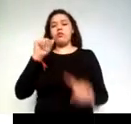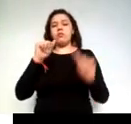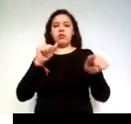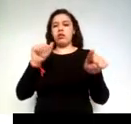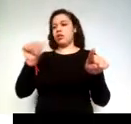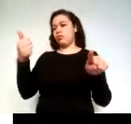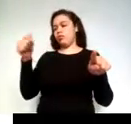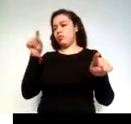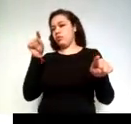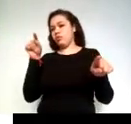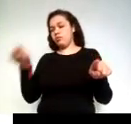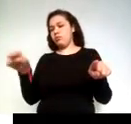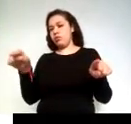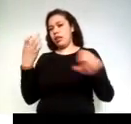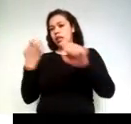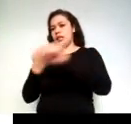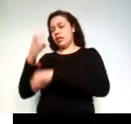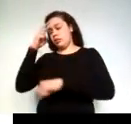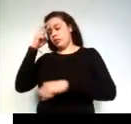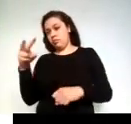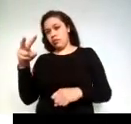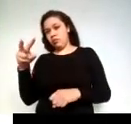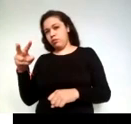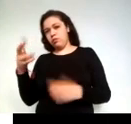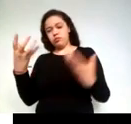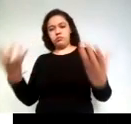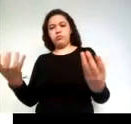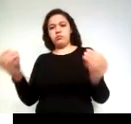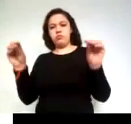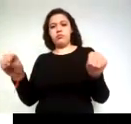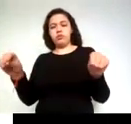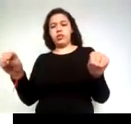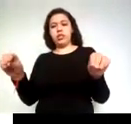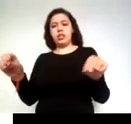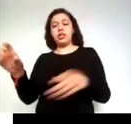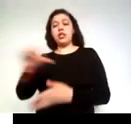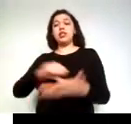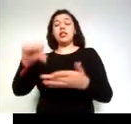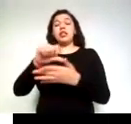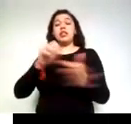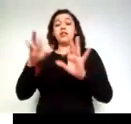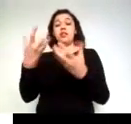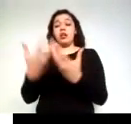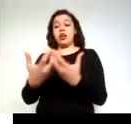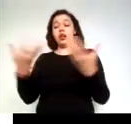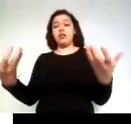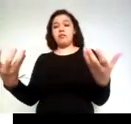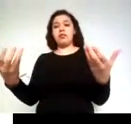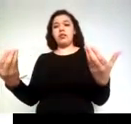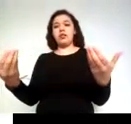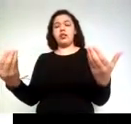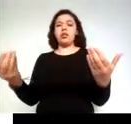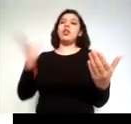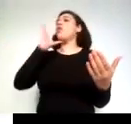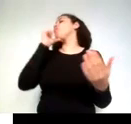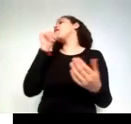en el Estado de México, bueno, pues ya se miden como centros de trabajo separados. No quiere decir, como les decía, que no puedo